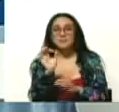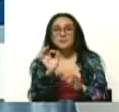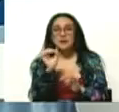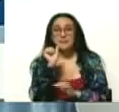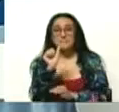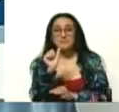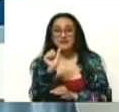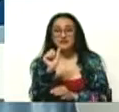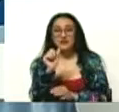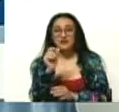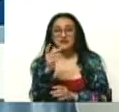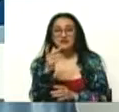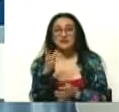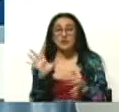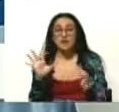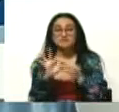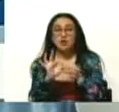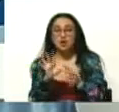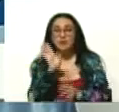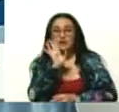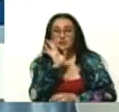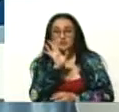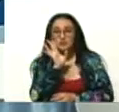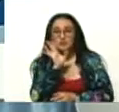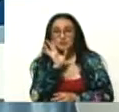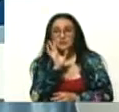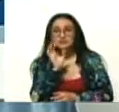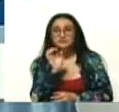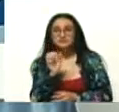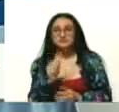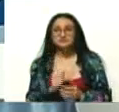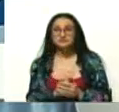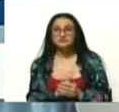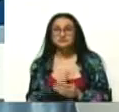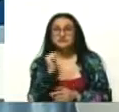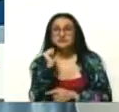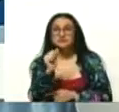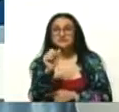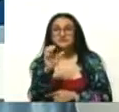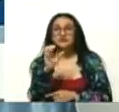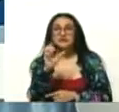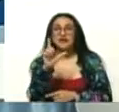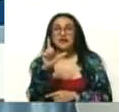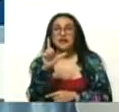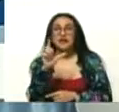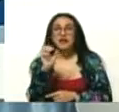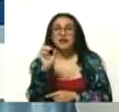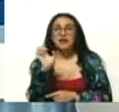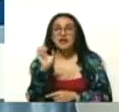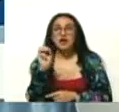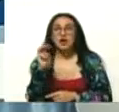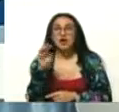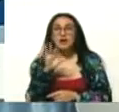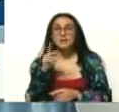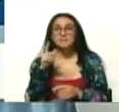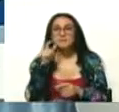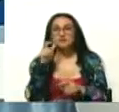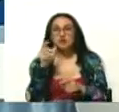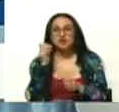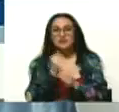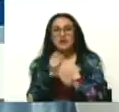y asociación para delinquir por perpetrar el homicidio del ciudadano Leomar Gil, gerente de PDVSA Gas